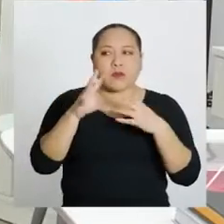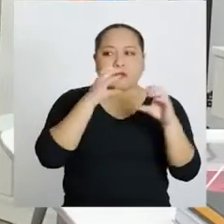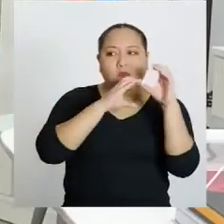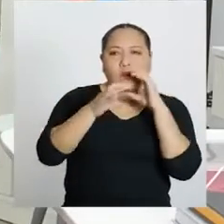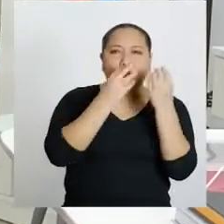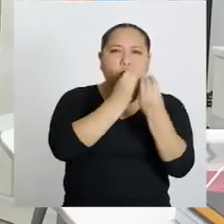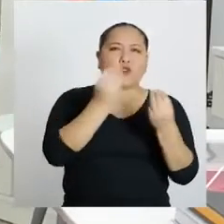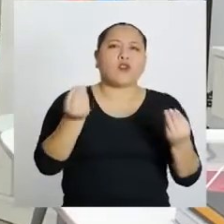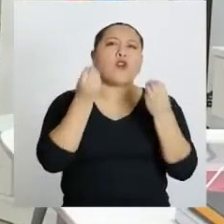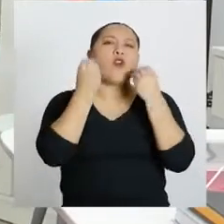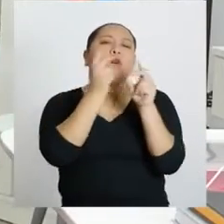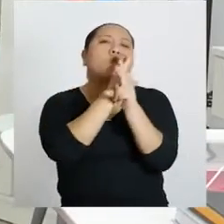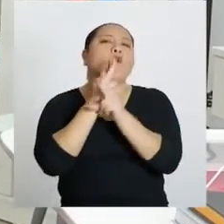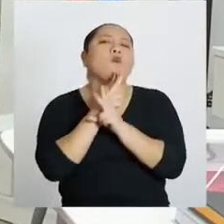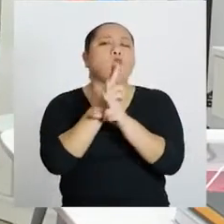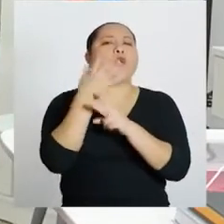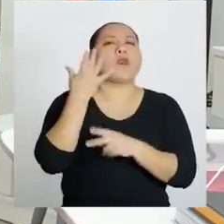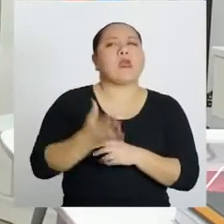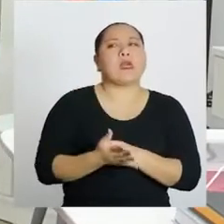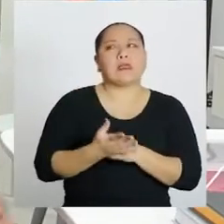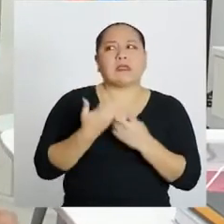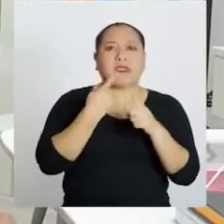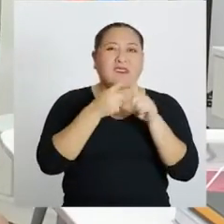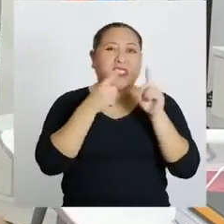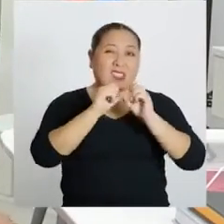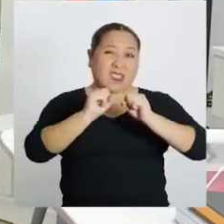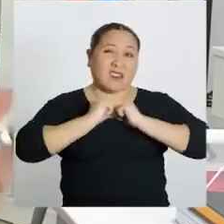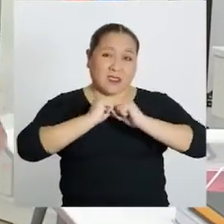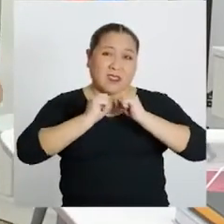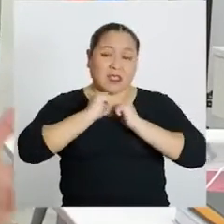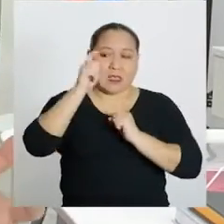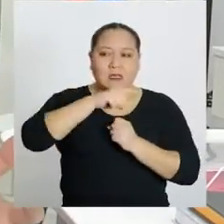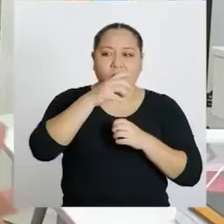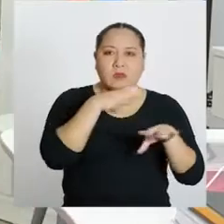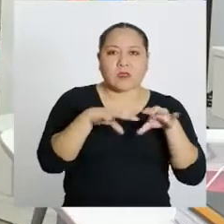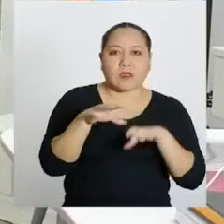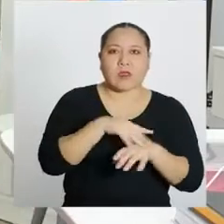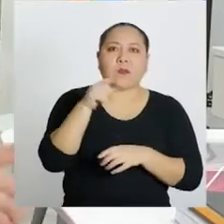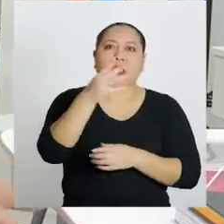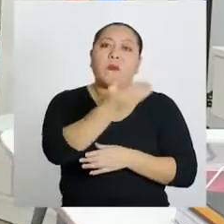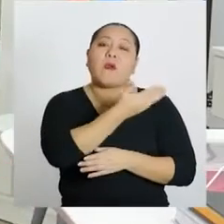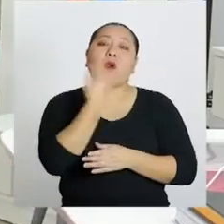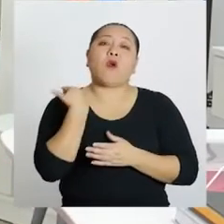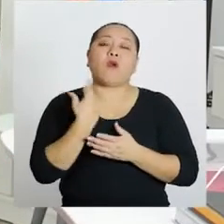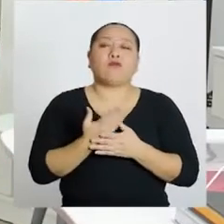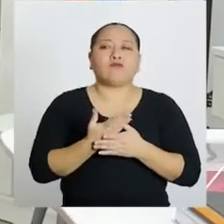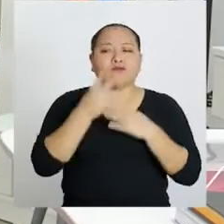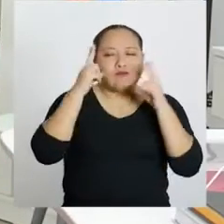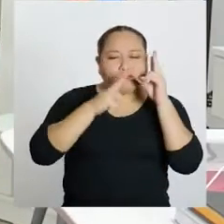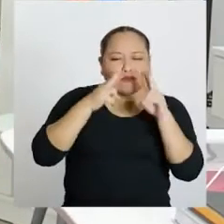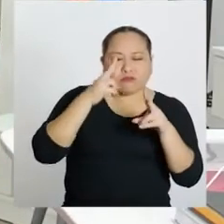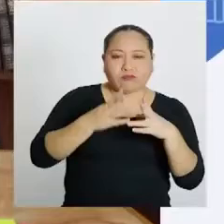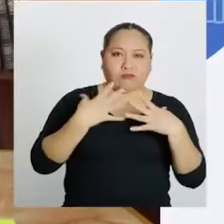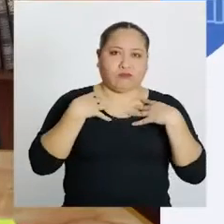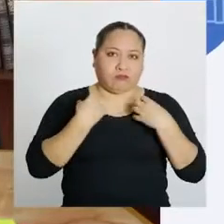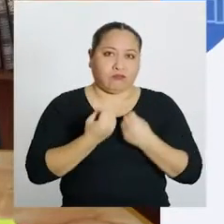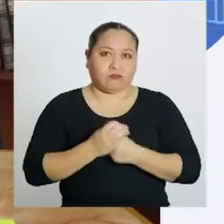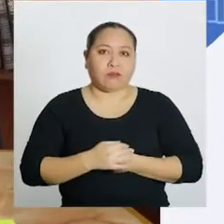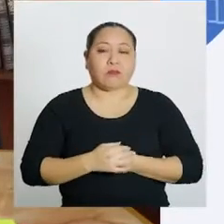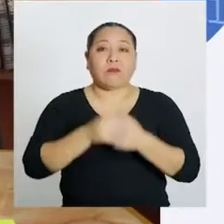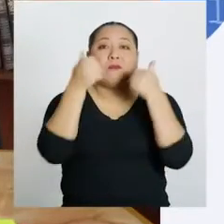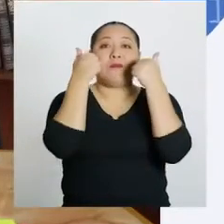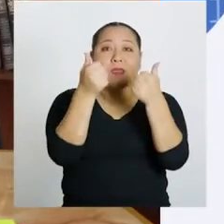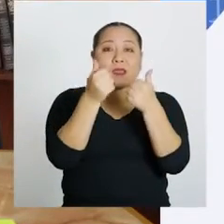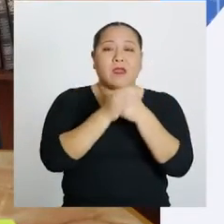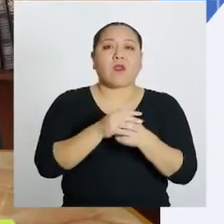hablado bastante de cómo cuidarnos y actividades físicas que podemos realizar para mejorar nuestra condición.